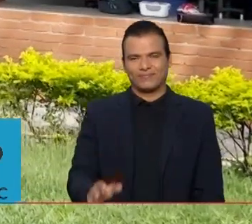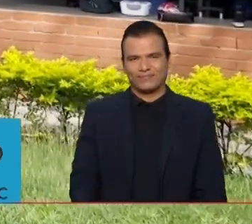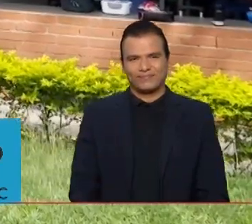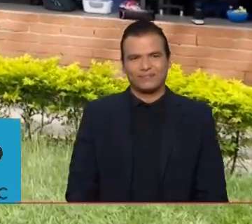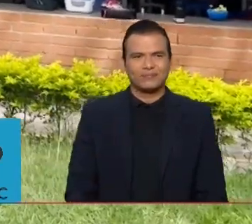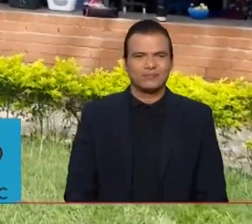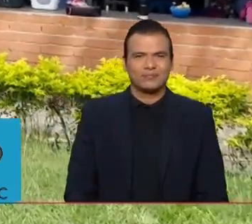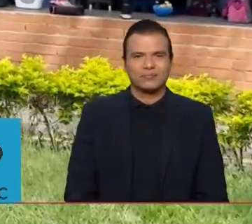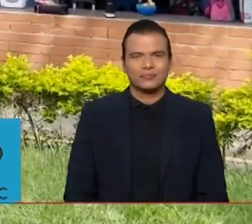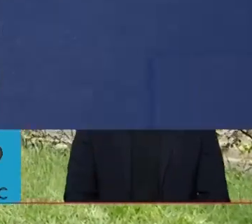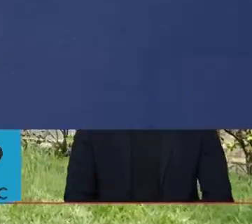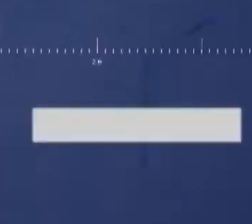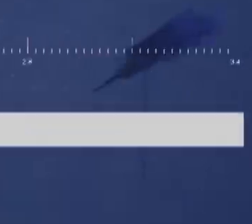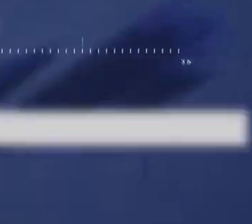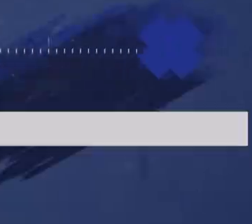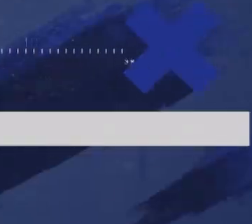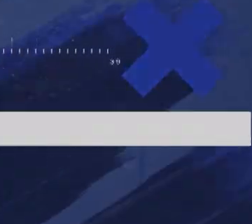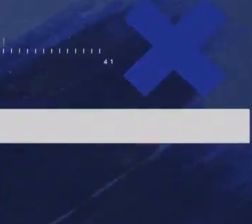día, ¿qué tal?